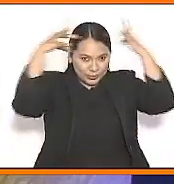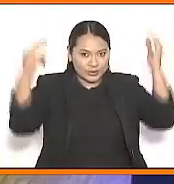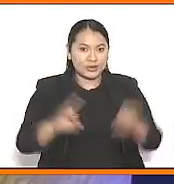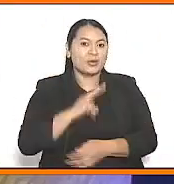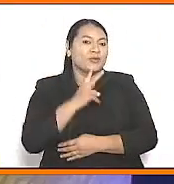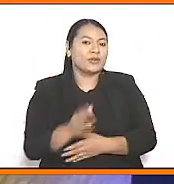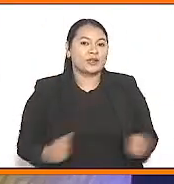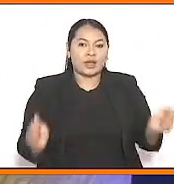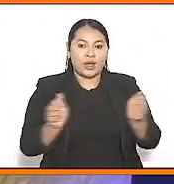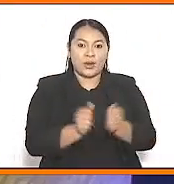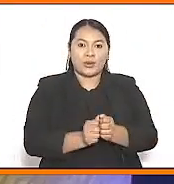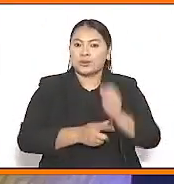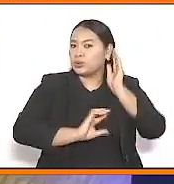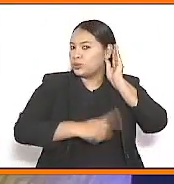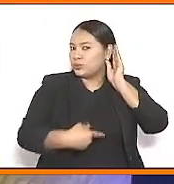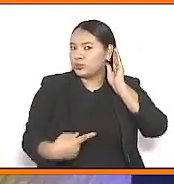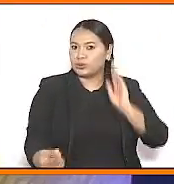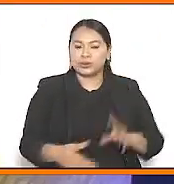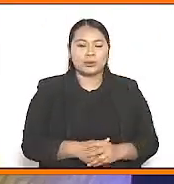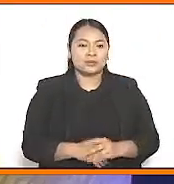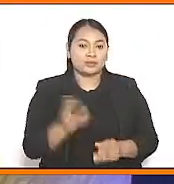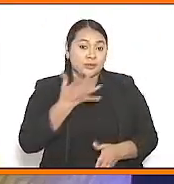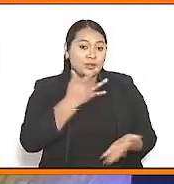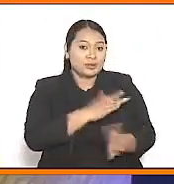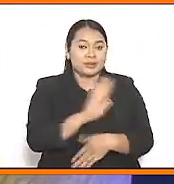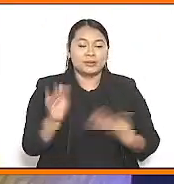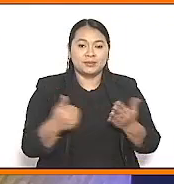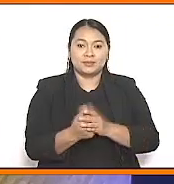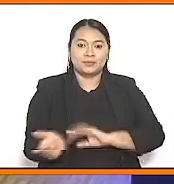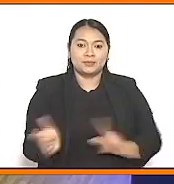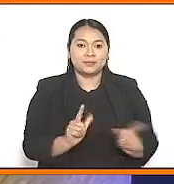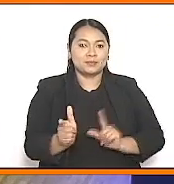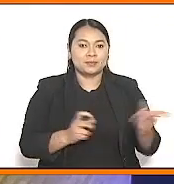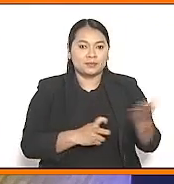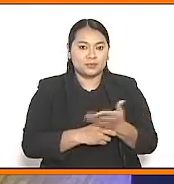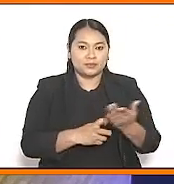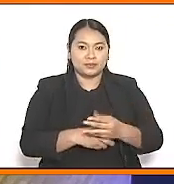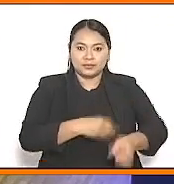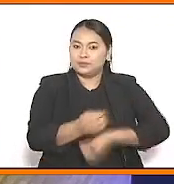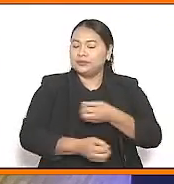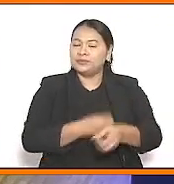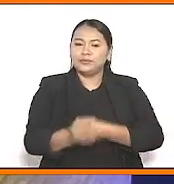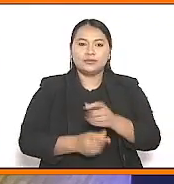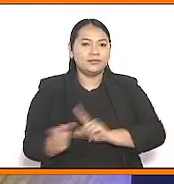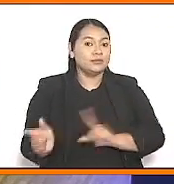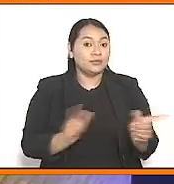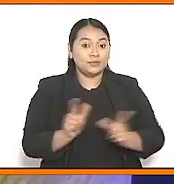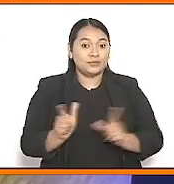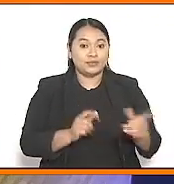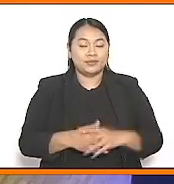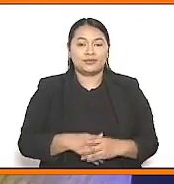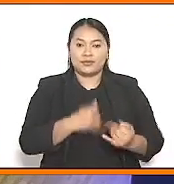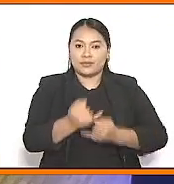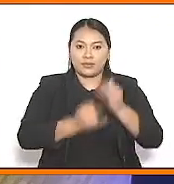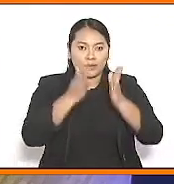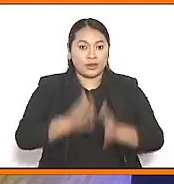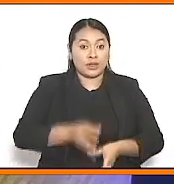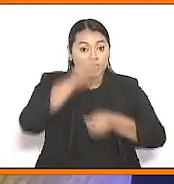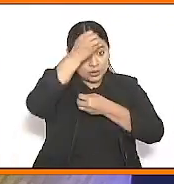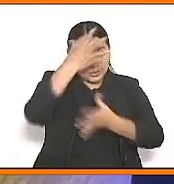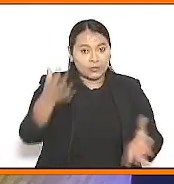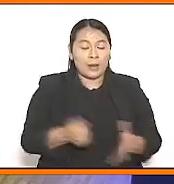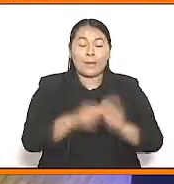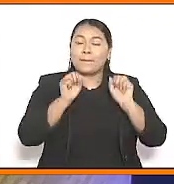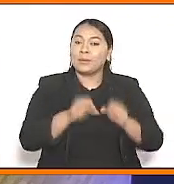haga realidad junto a Diaria. Te deseo suerte, ten tu boleto en mano. Ya que nuestras esferas están incorporadas, jugador, te comento que